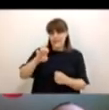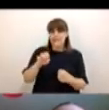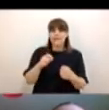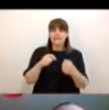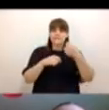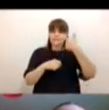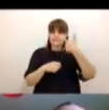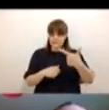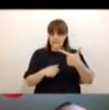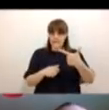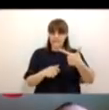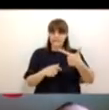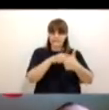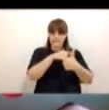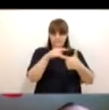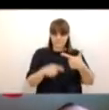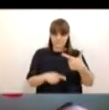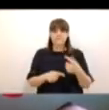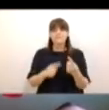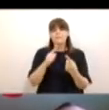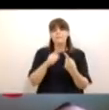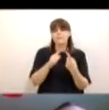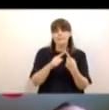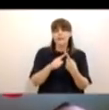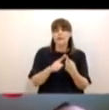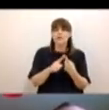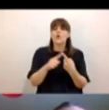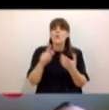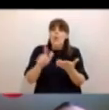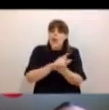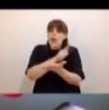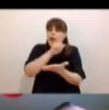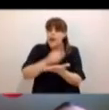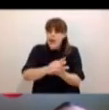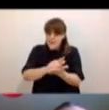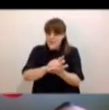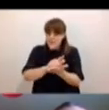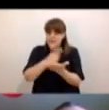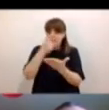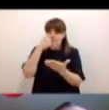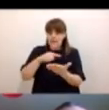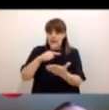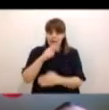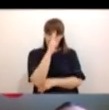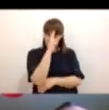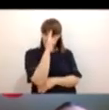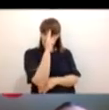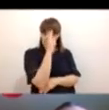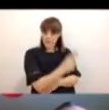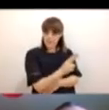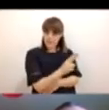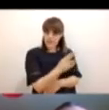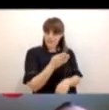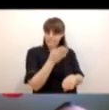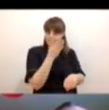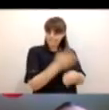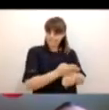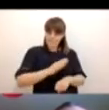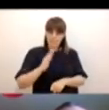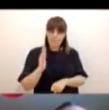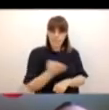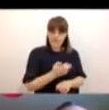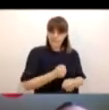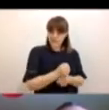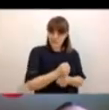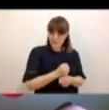siete primero tenemos que implementar y vigilar leyes que prohíban estas prácticas que prohíban el castigo físico por ejemplo dos